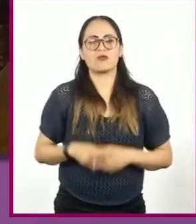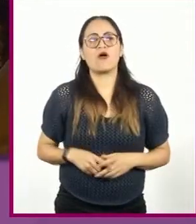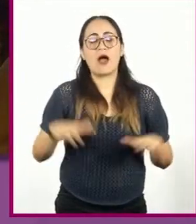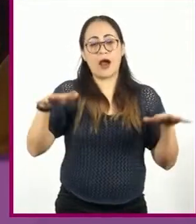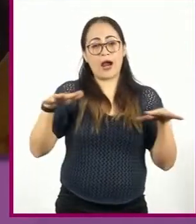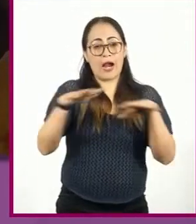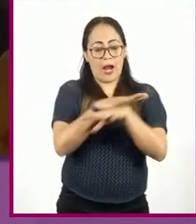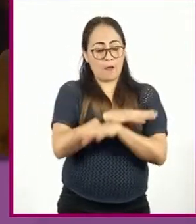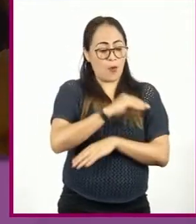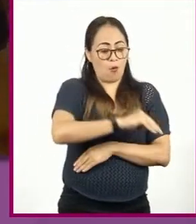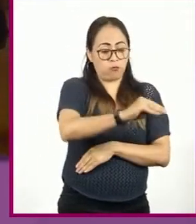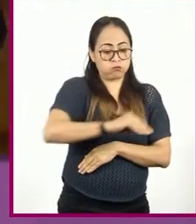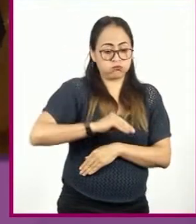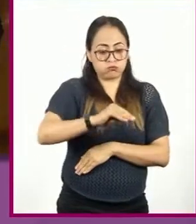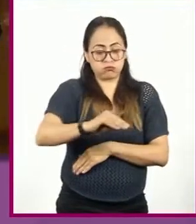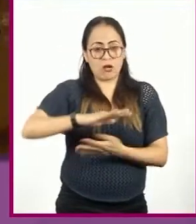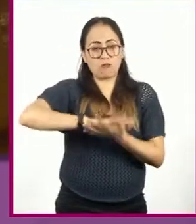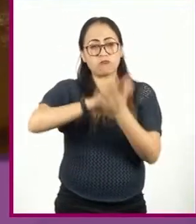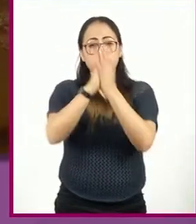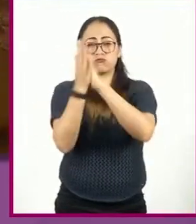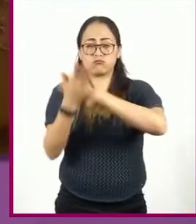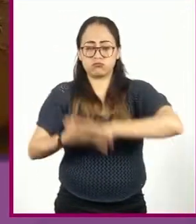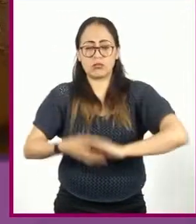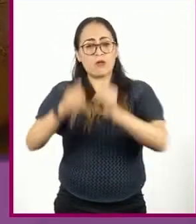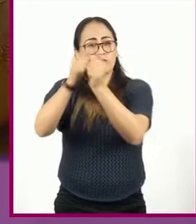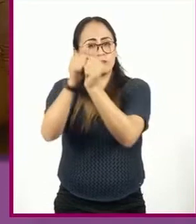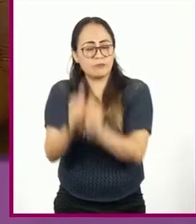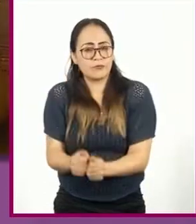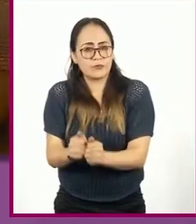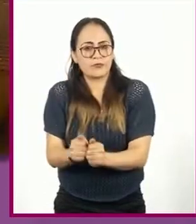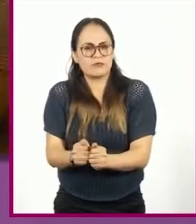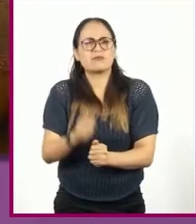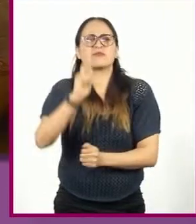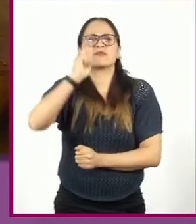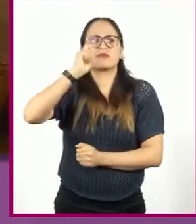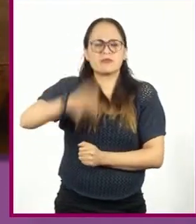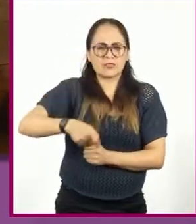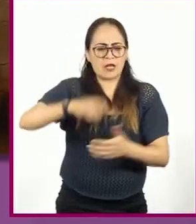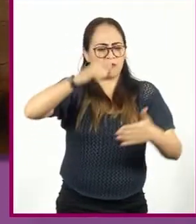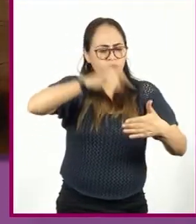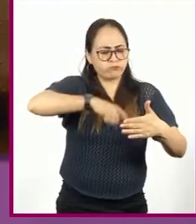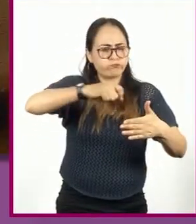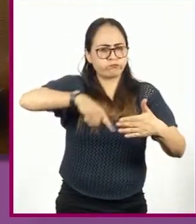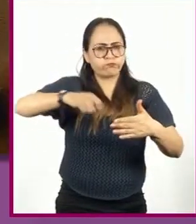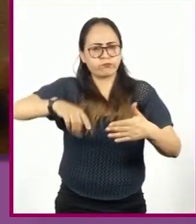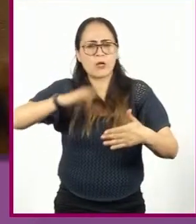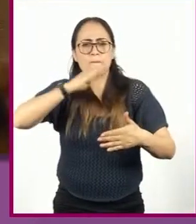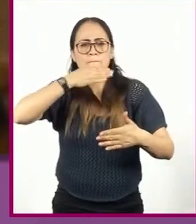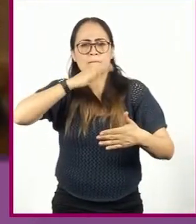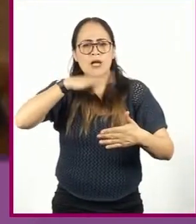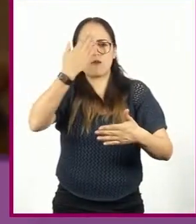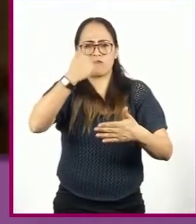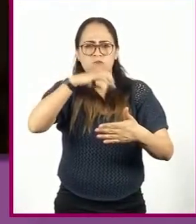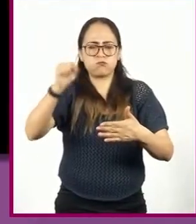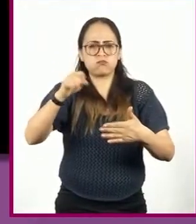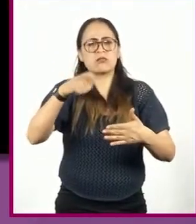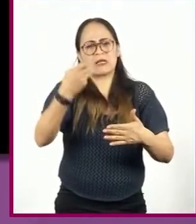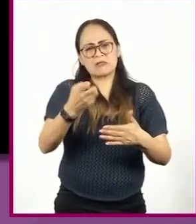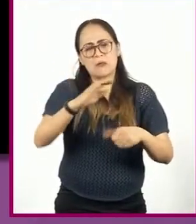a sedentarios fue posible gracias a la consolidación del proceso del cultivo del maíz,